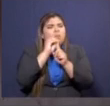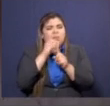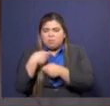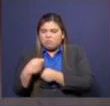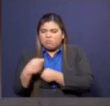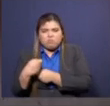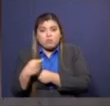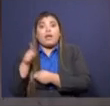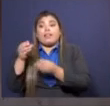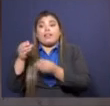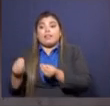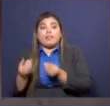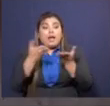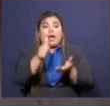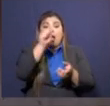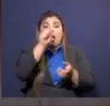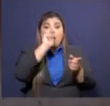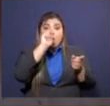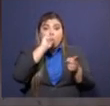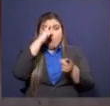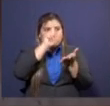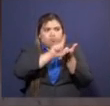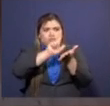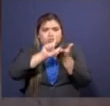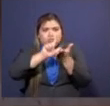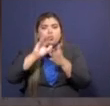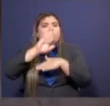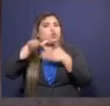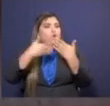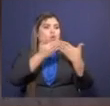garantizar agua para consumo humano,